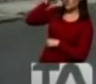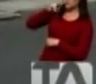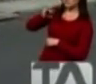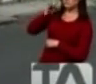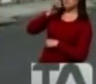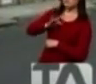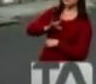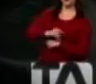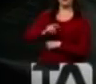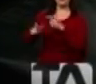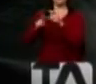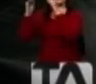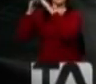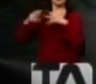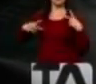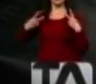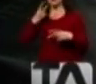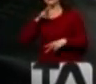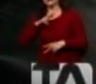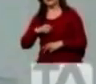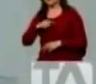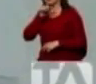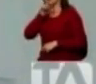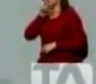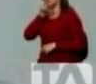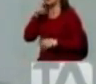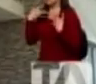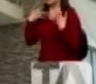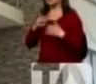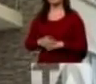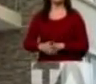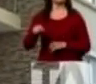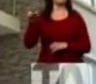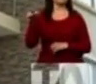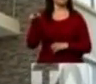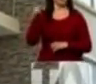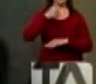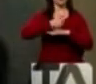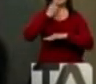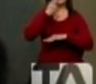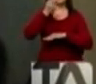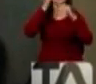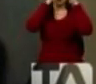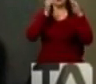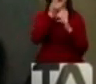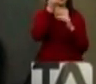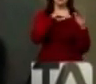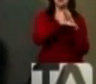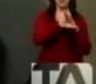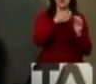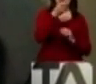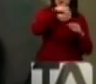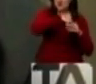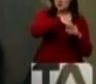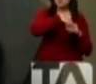sector y por eso prefieren no hablar. Las autoridades presumen que esta vivienda no sería la única en la que podrían haber caletas con dinero. No olvidemos que estas personas, su